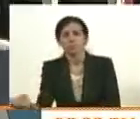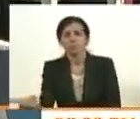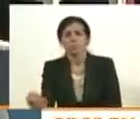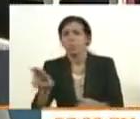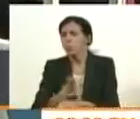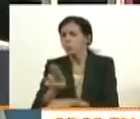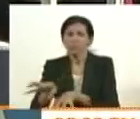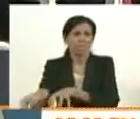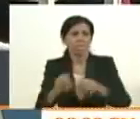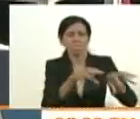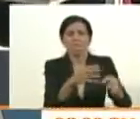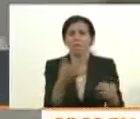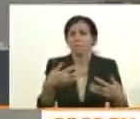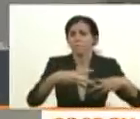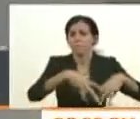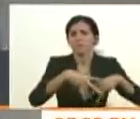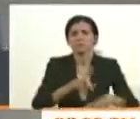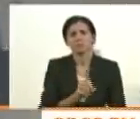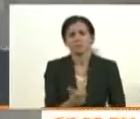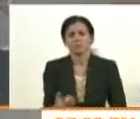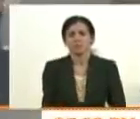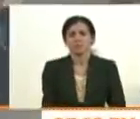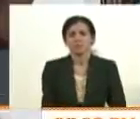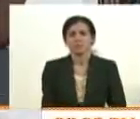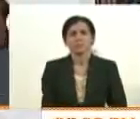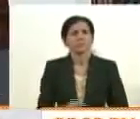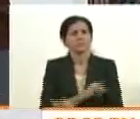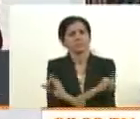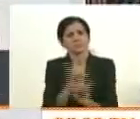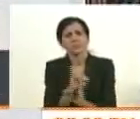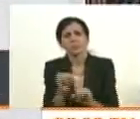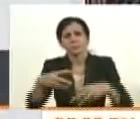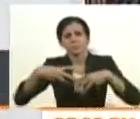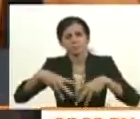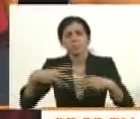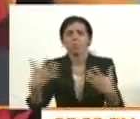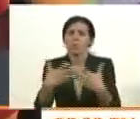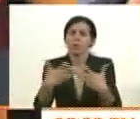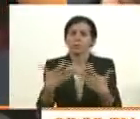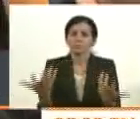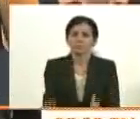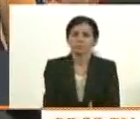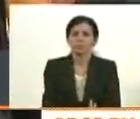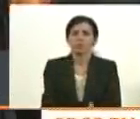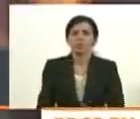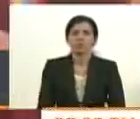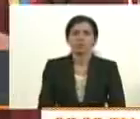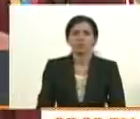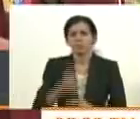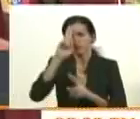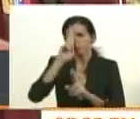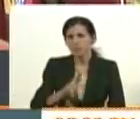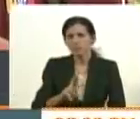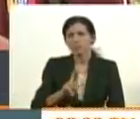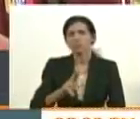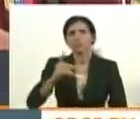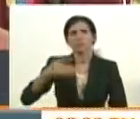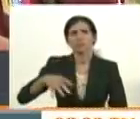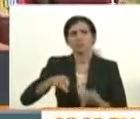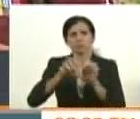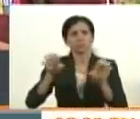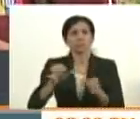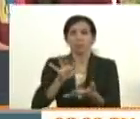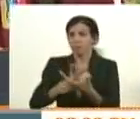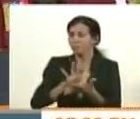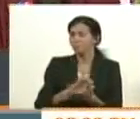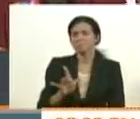Estudiantes venezolanos piden el cese a la violencia y exigen se respete su derecho a la educación. No nos sentimos tranquilos, o sea, no nos podemos